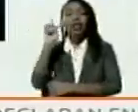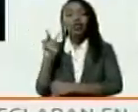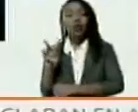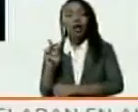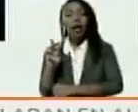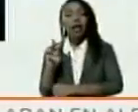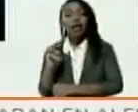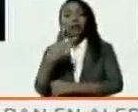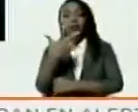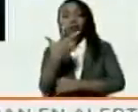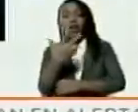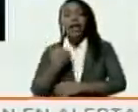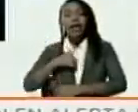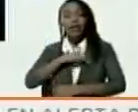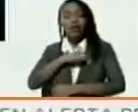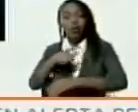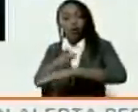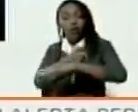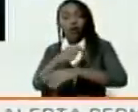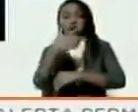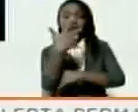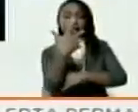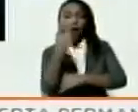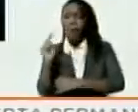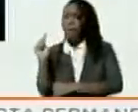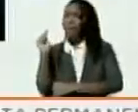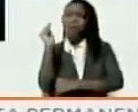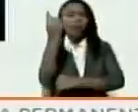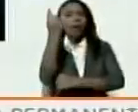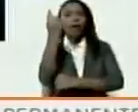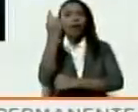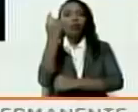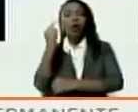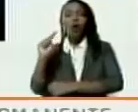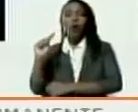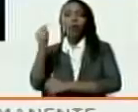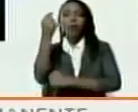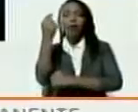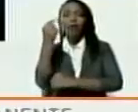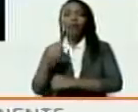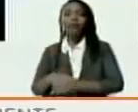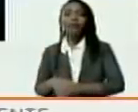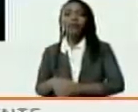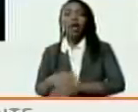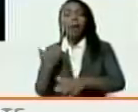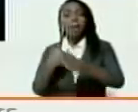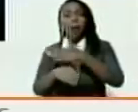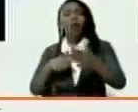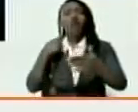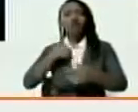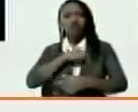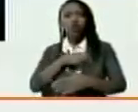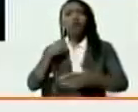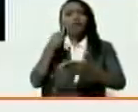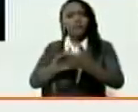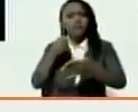y de nuestro gobierno. Es lo primero. Es lo primero. Vamos a insistir mil